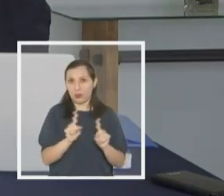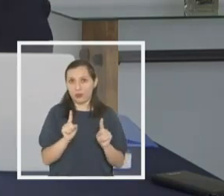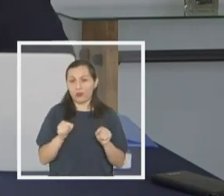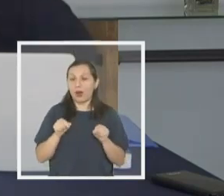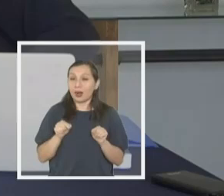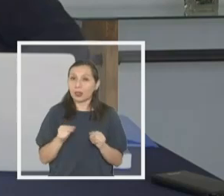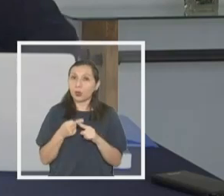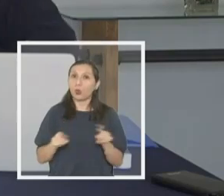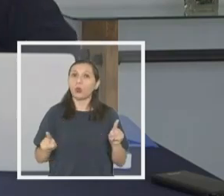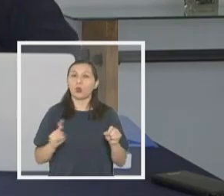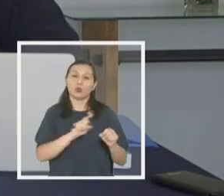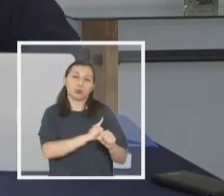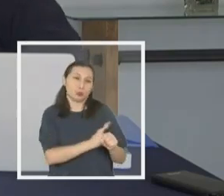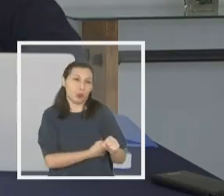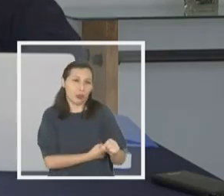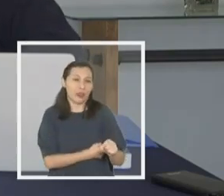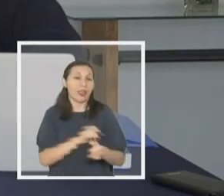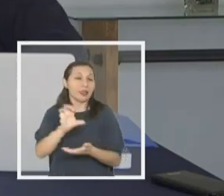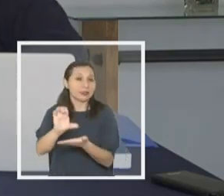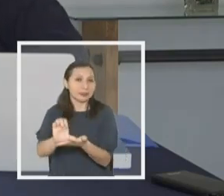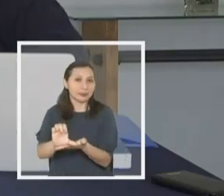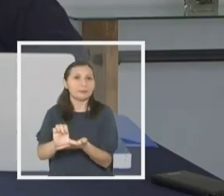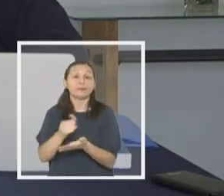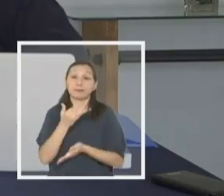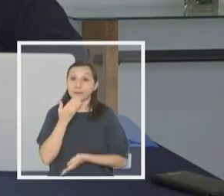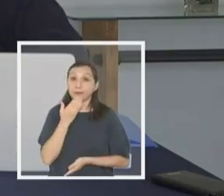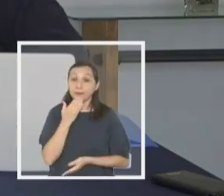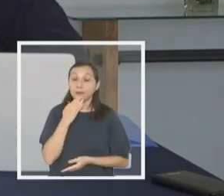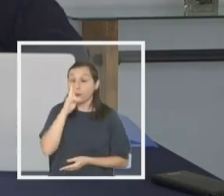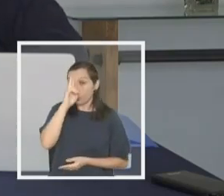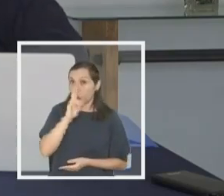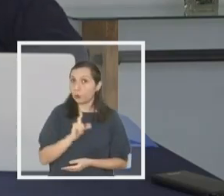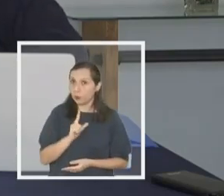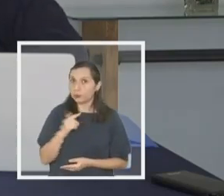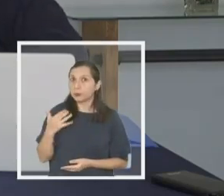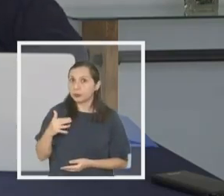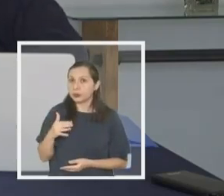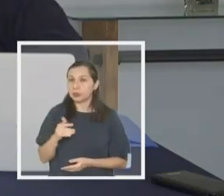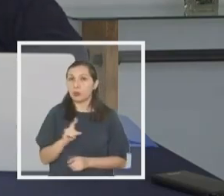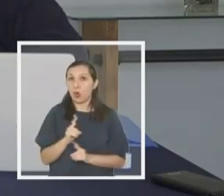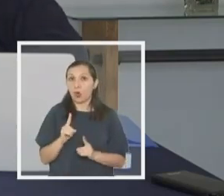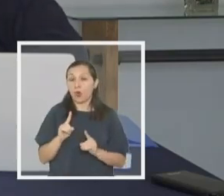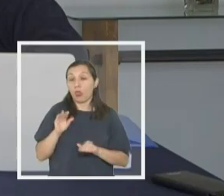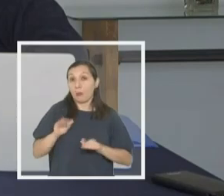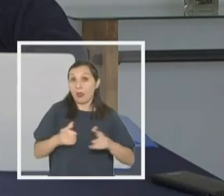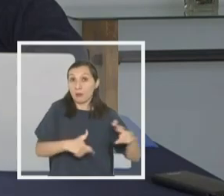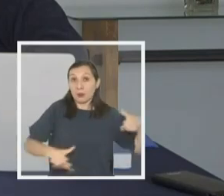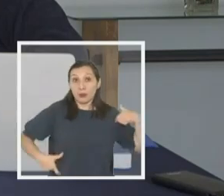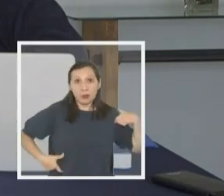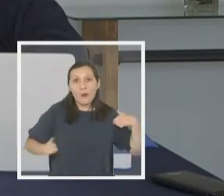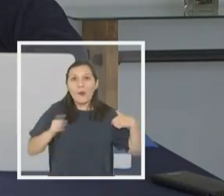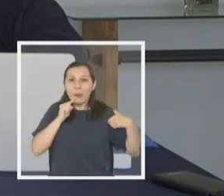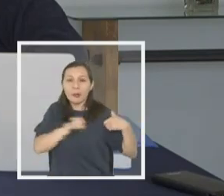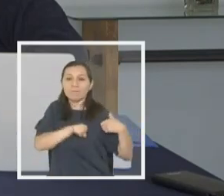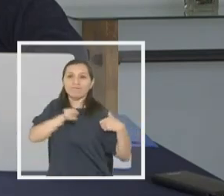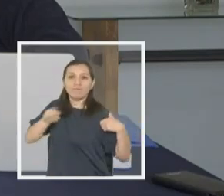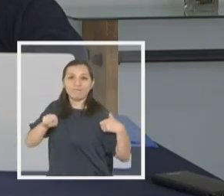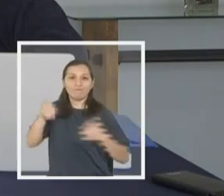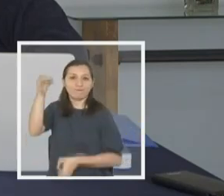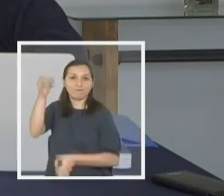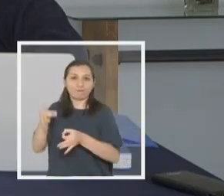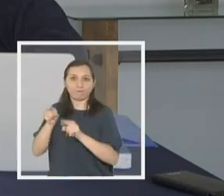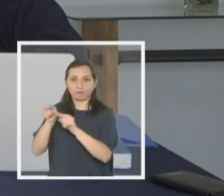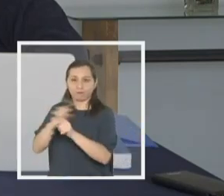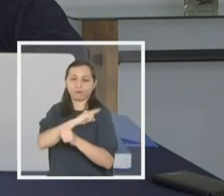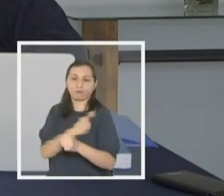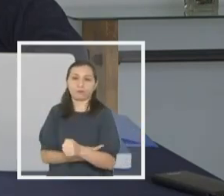acá hay otro poder del Estado que también tiene un rol que jugar, que no depende del Ejecutivo, que es el Poder Judicial, en donde yo